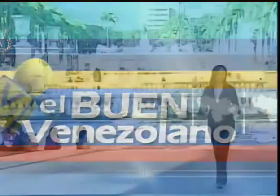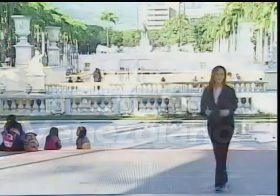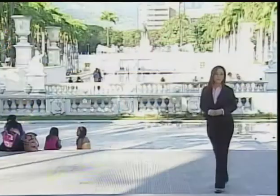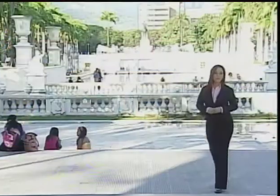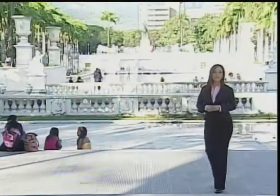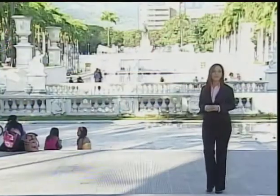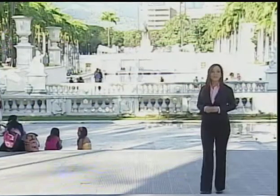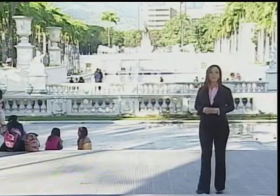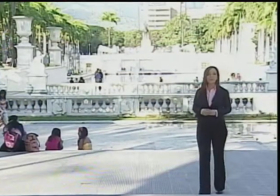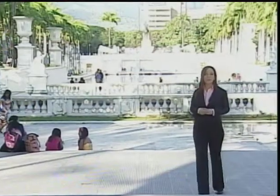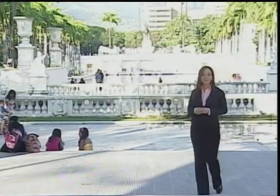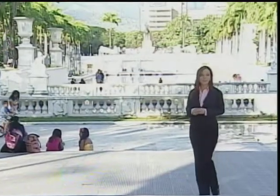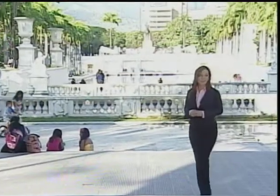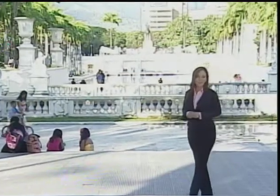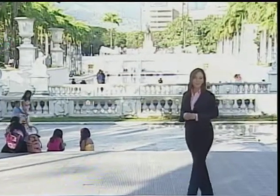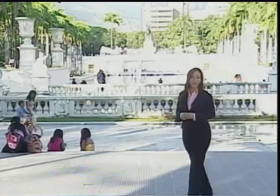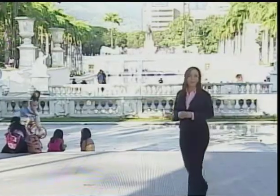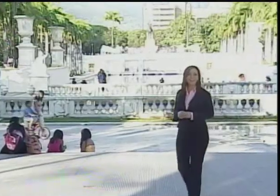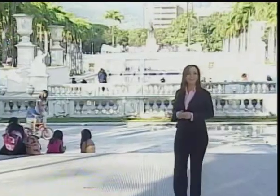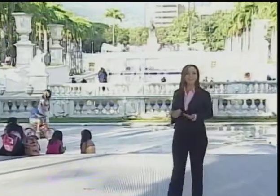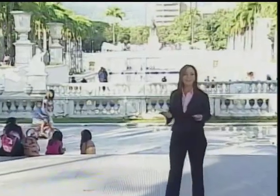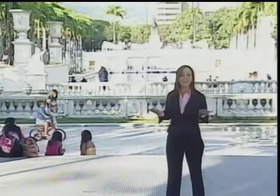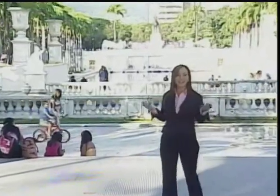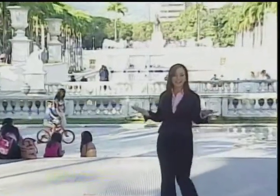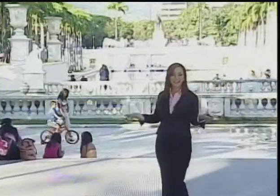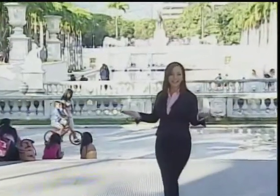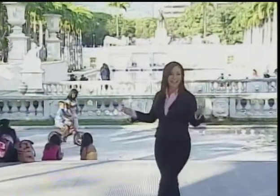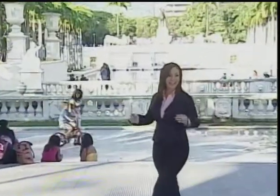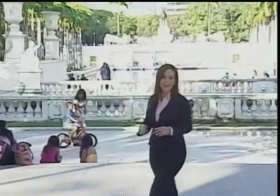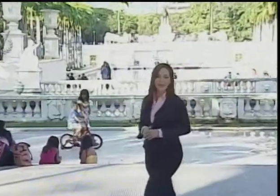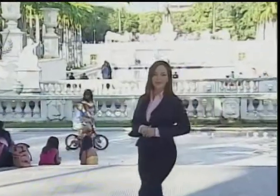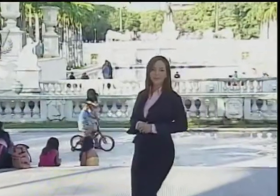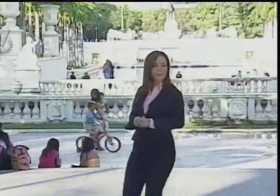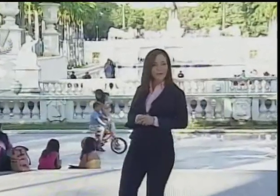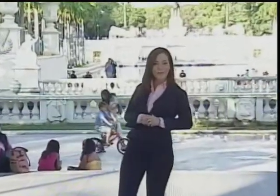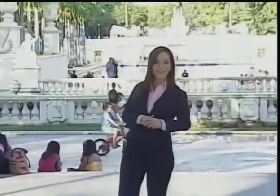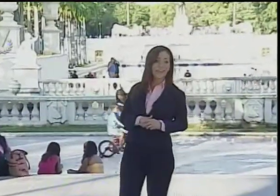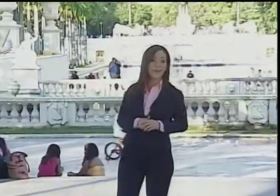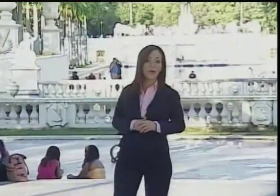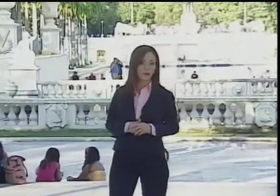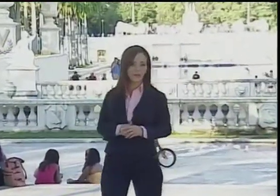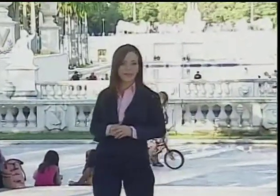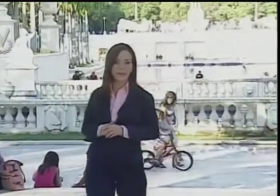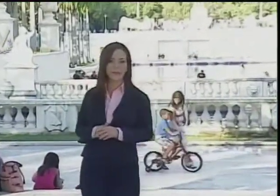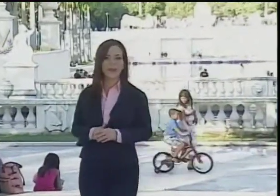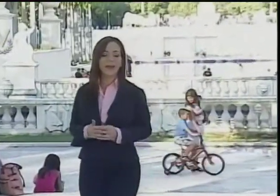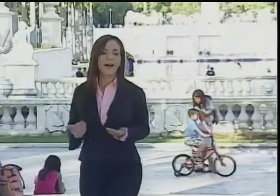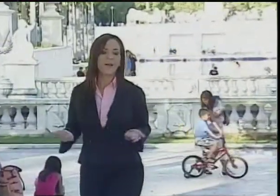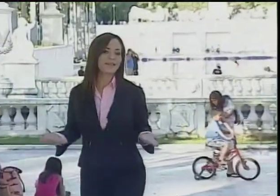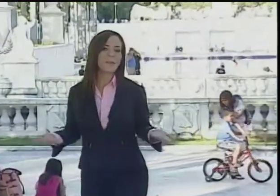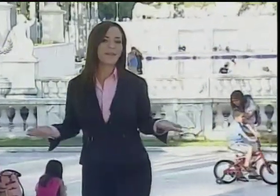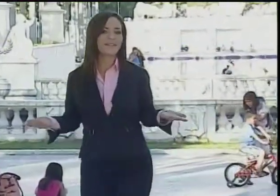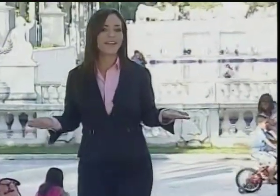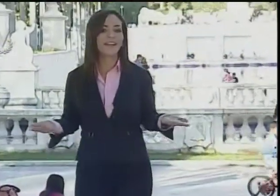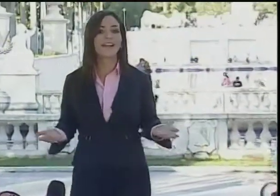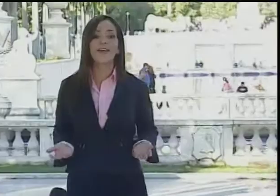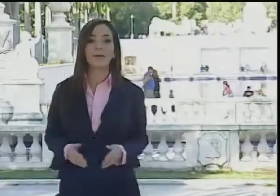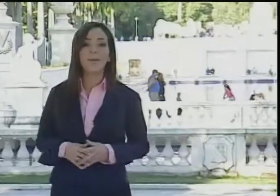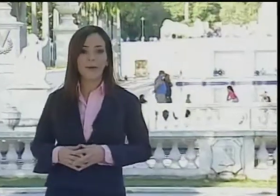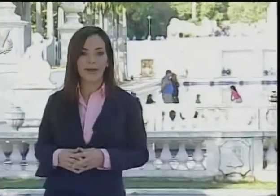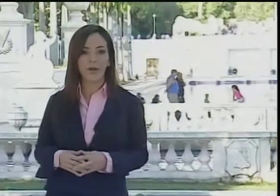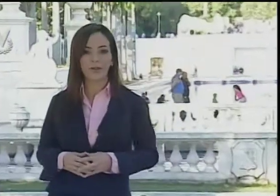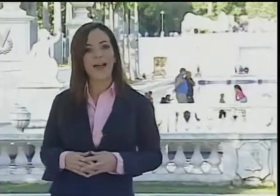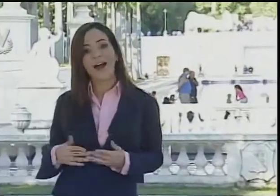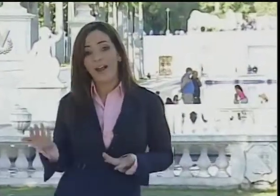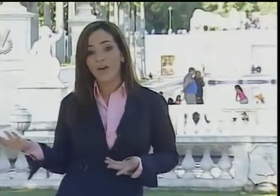Hay tantas expresiones culturales de nuestro país que son tan ricas y que vergonzosamente no conocemos. A veces pareciera que le